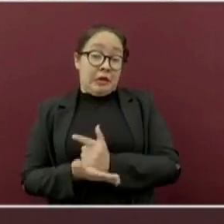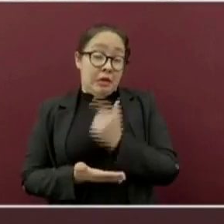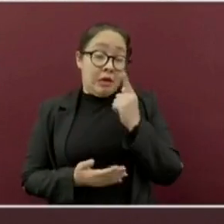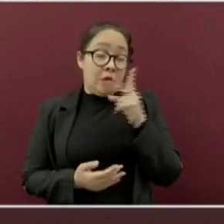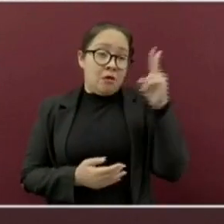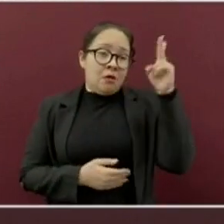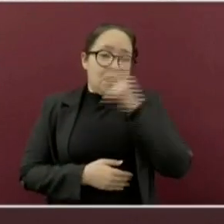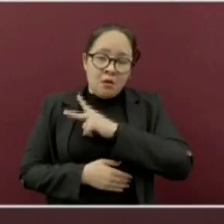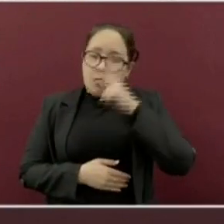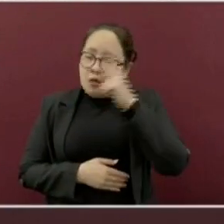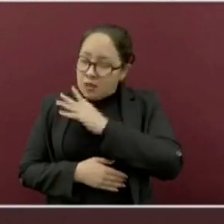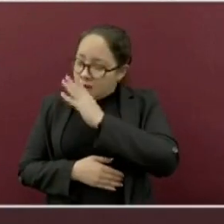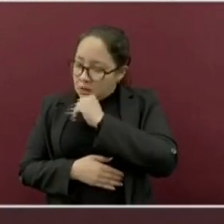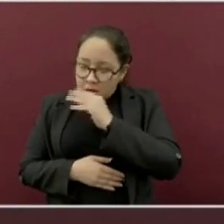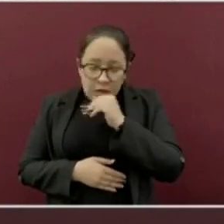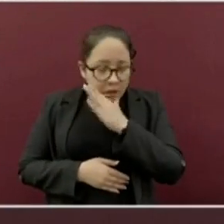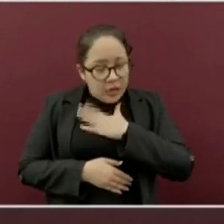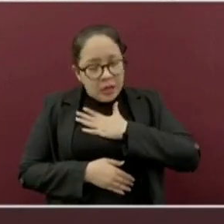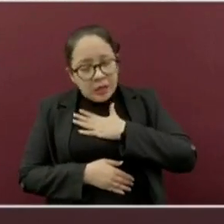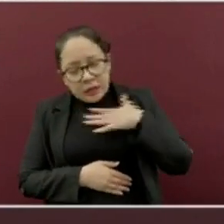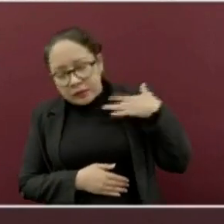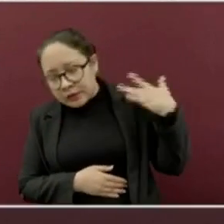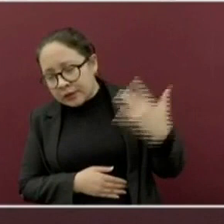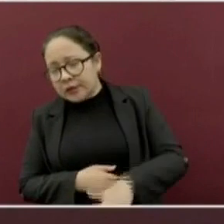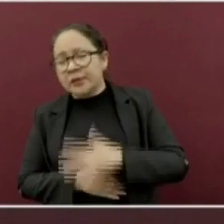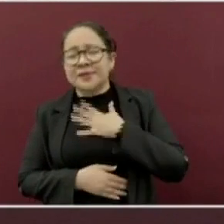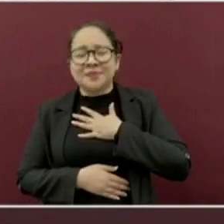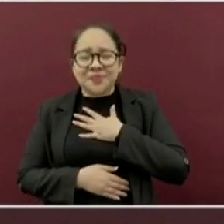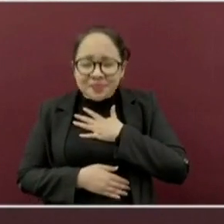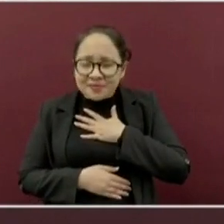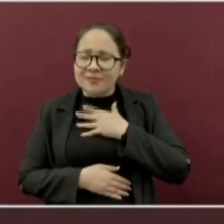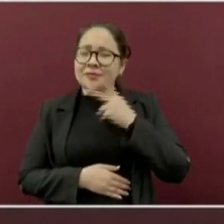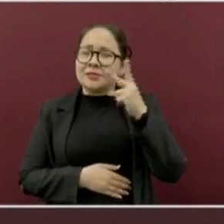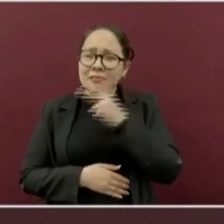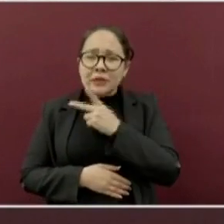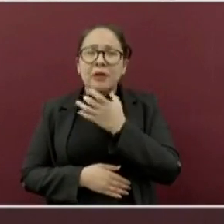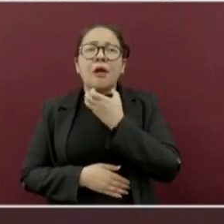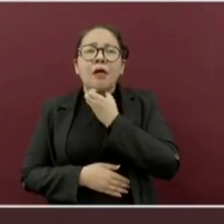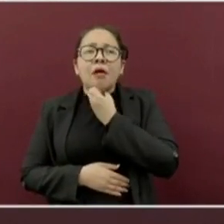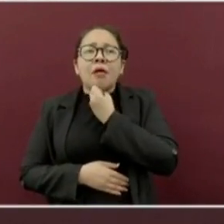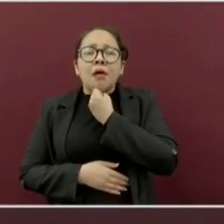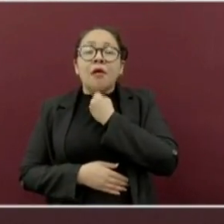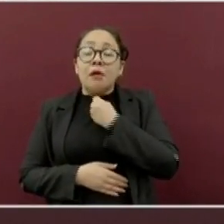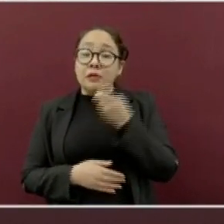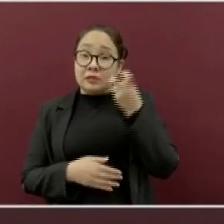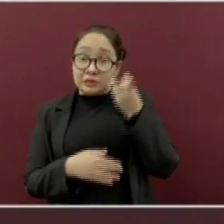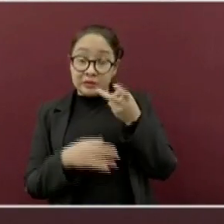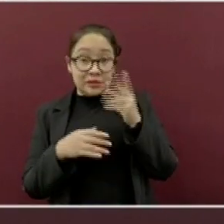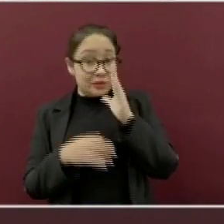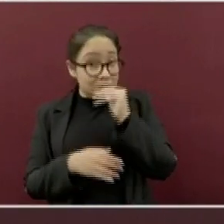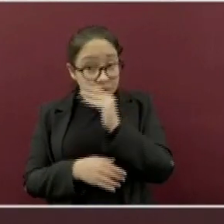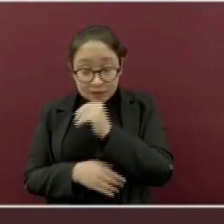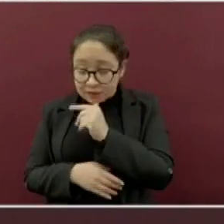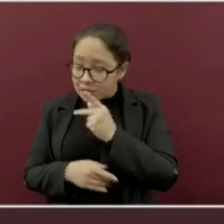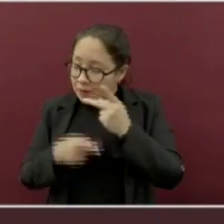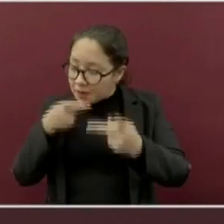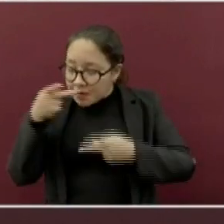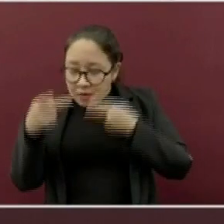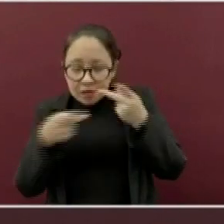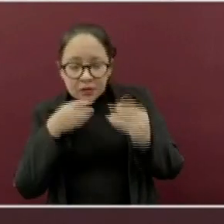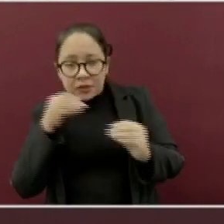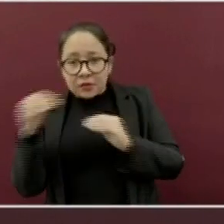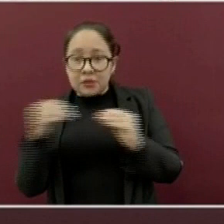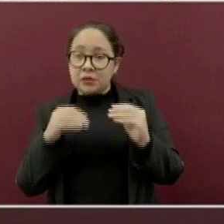para respirar o sensación de falta de aire, dolor u opresión en el pecho e incapacidad para hablar o